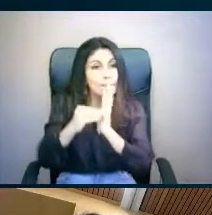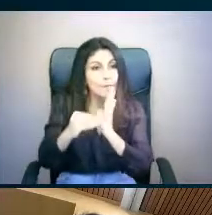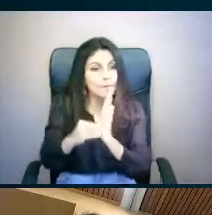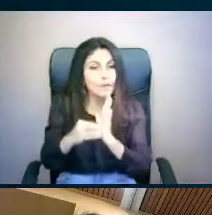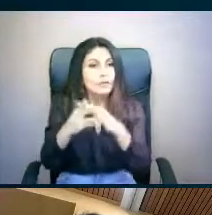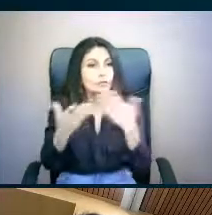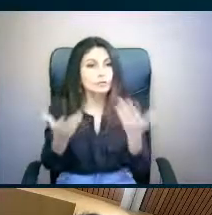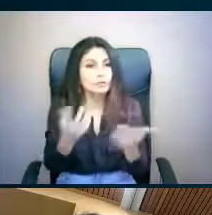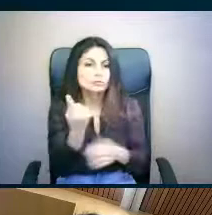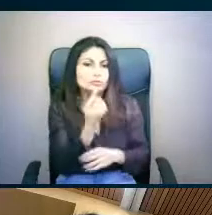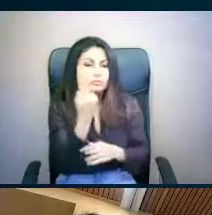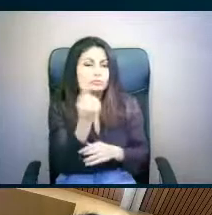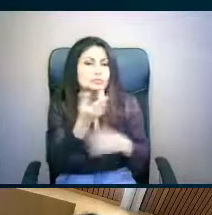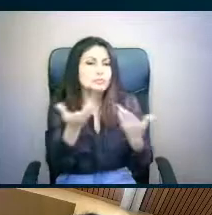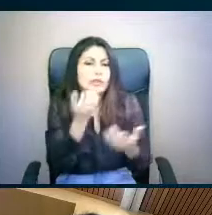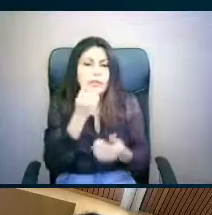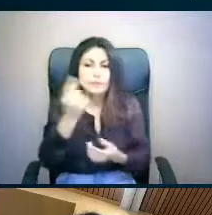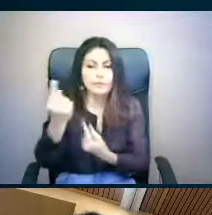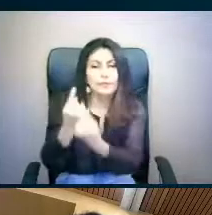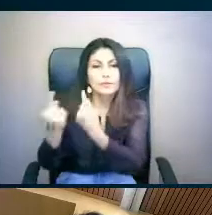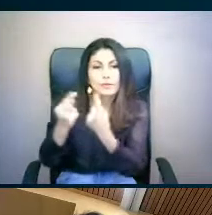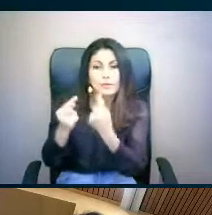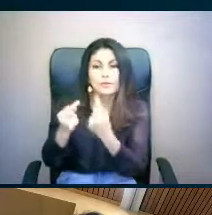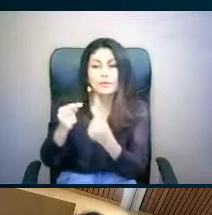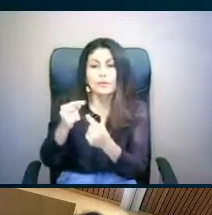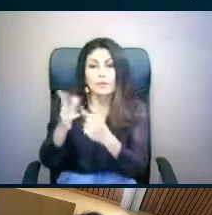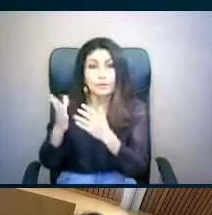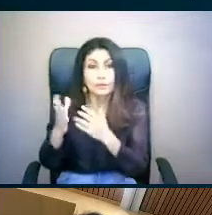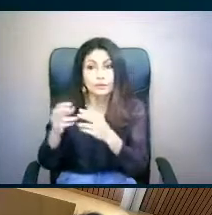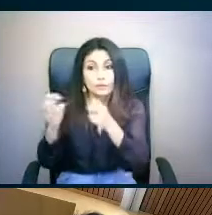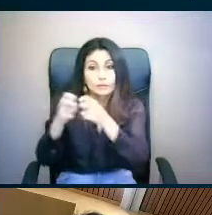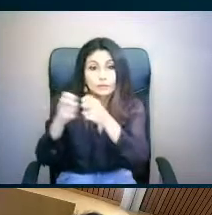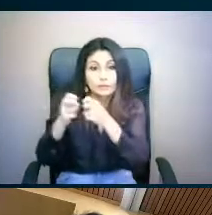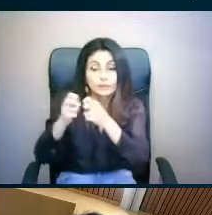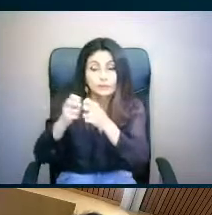solo los clientes con consumo anual mayor a 0 kWh,